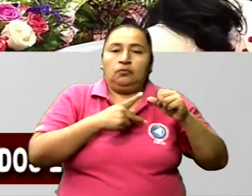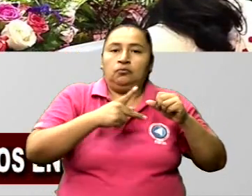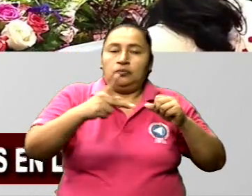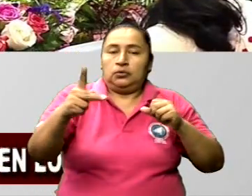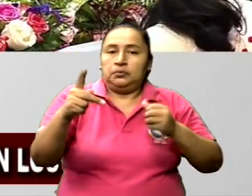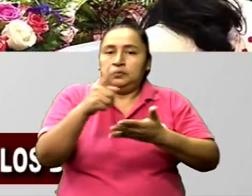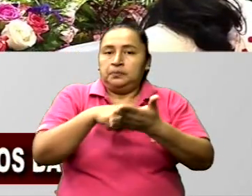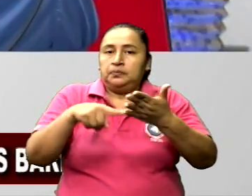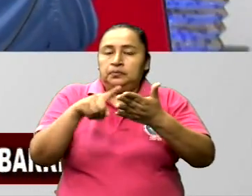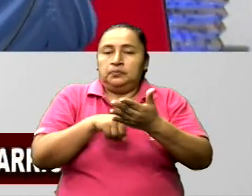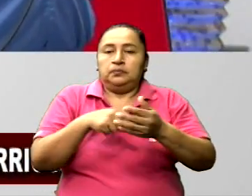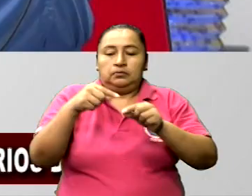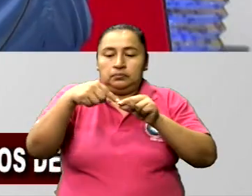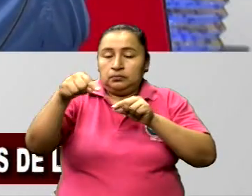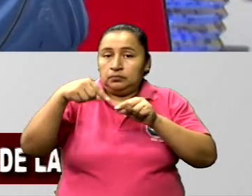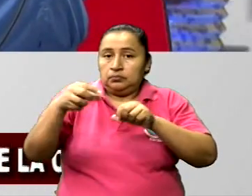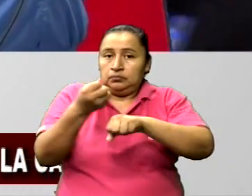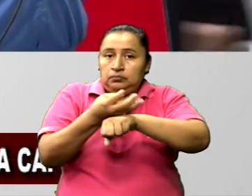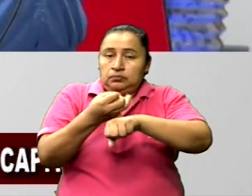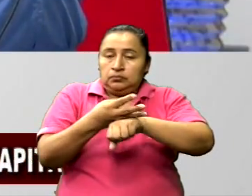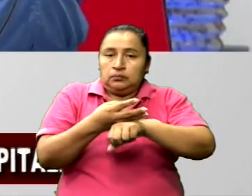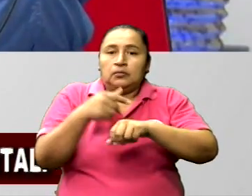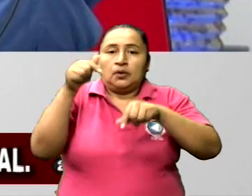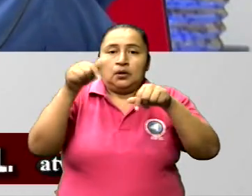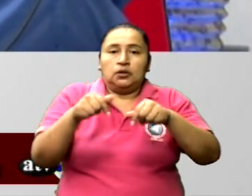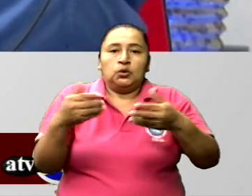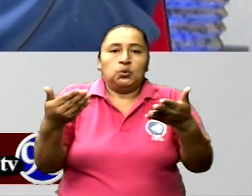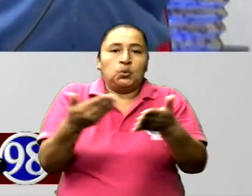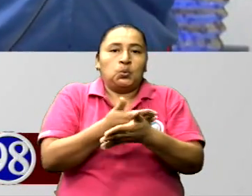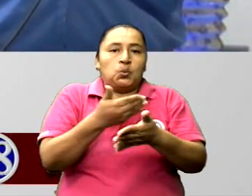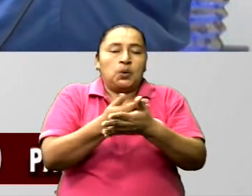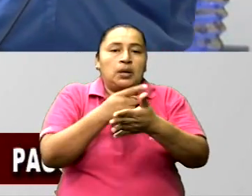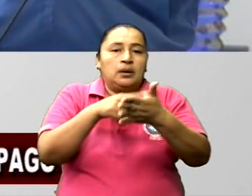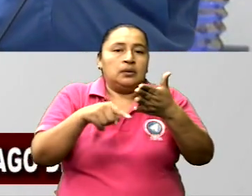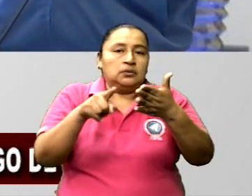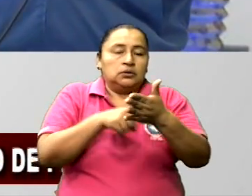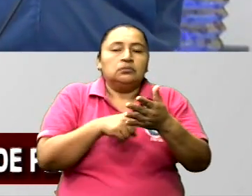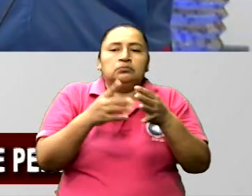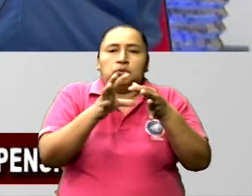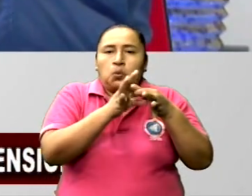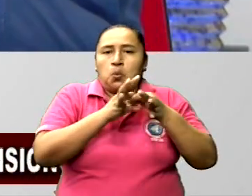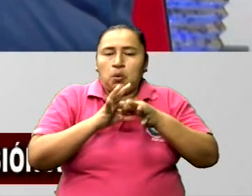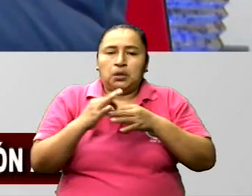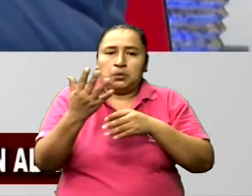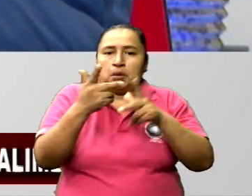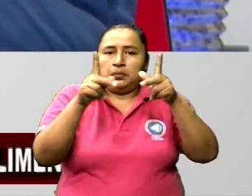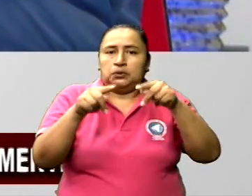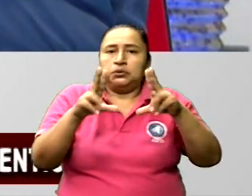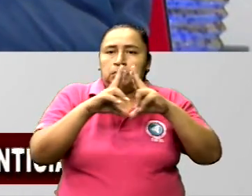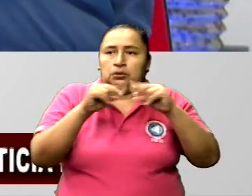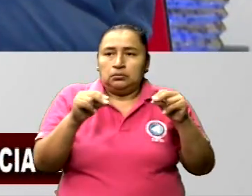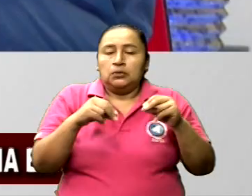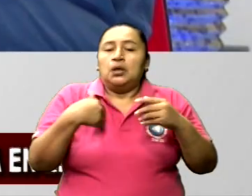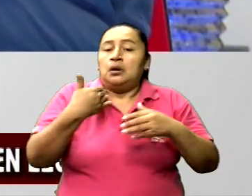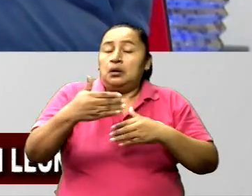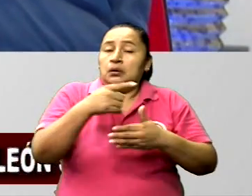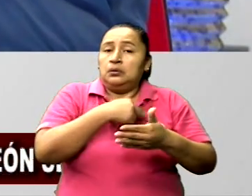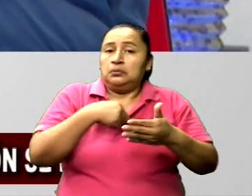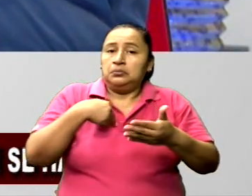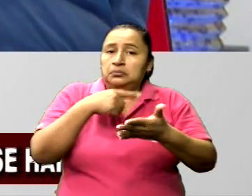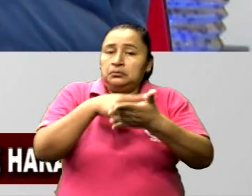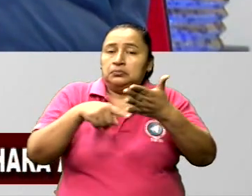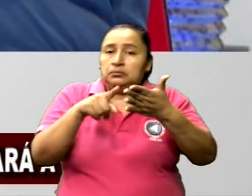elecciones municipales. Como decíamos ayer, estas son elecciones que nos unen a los nicaragüenses, son elecciones en las que vamos